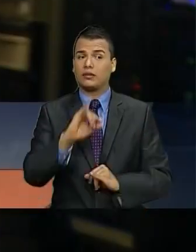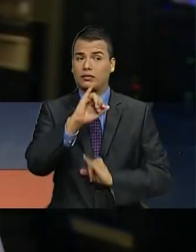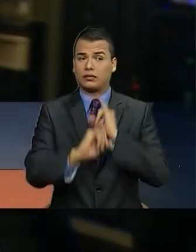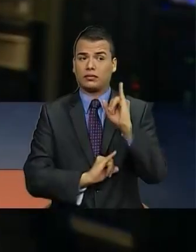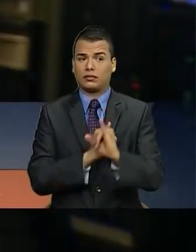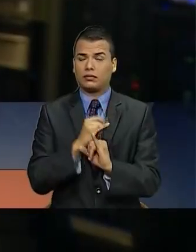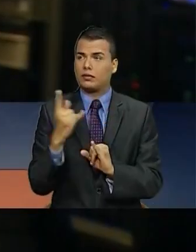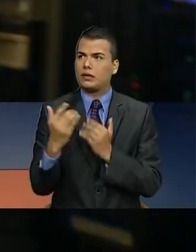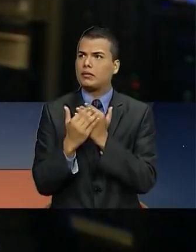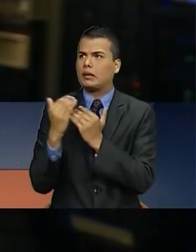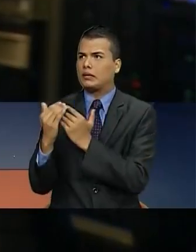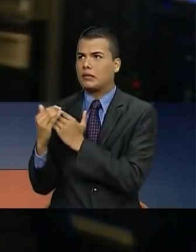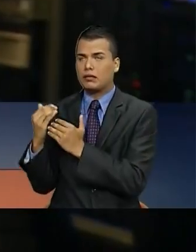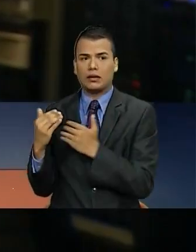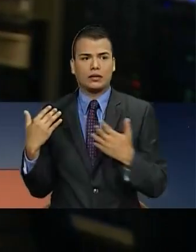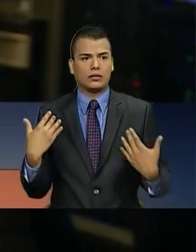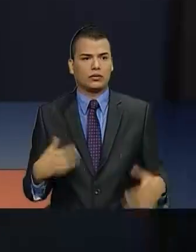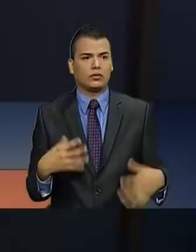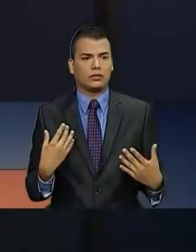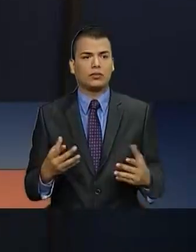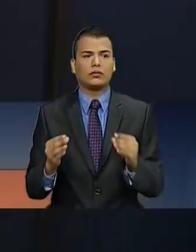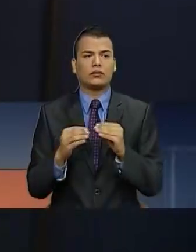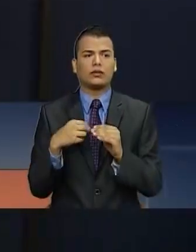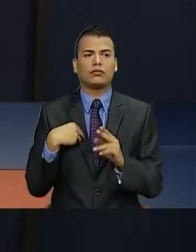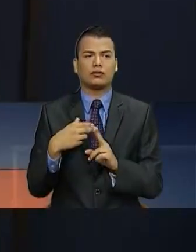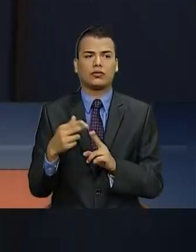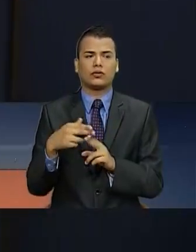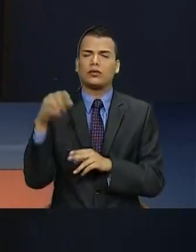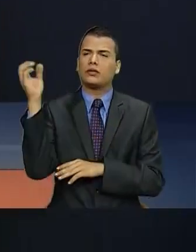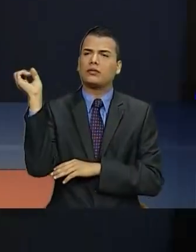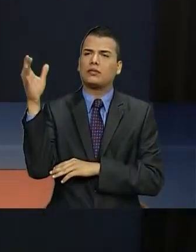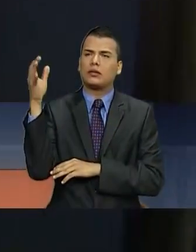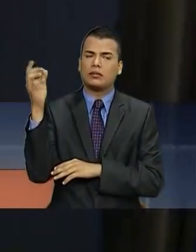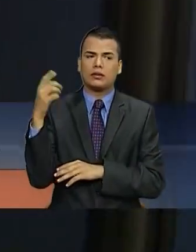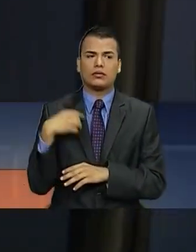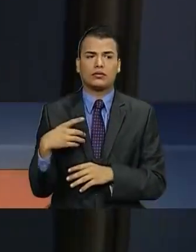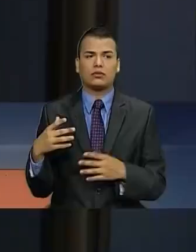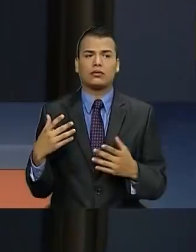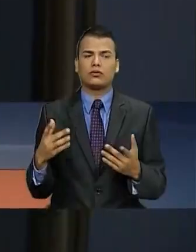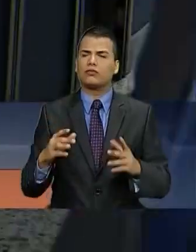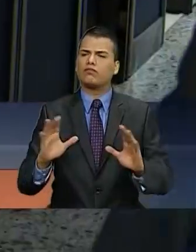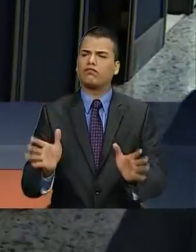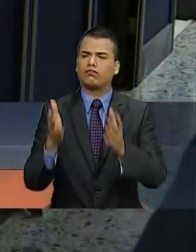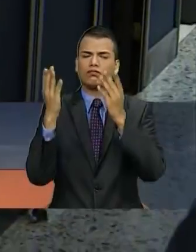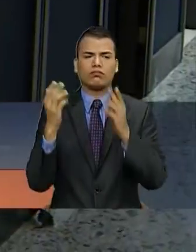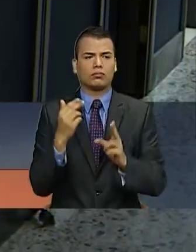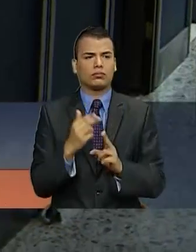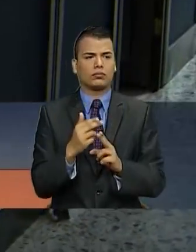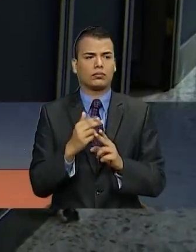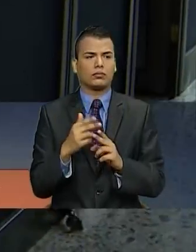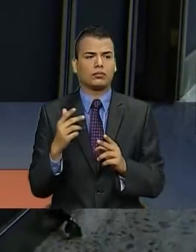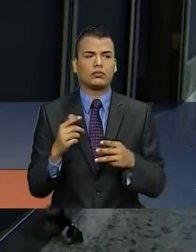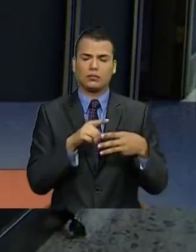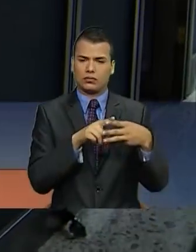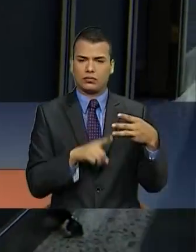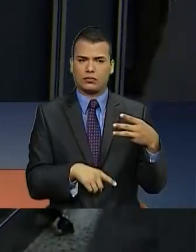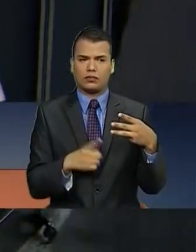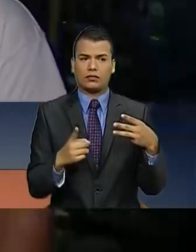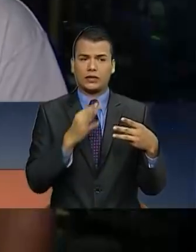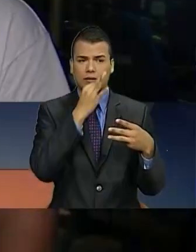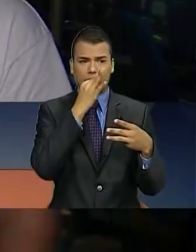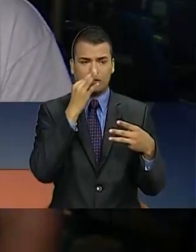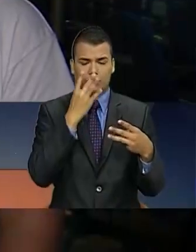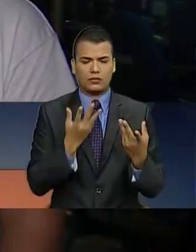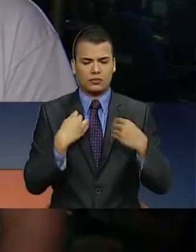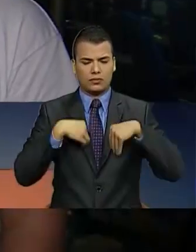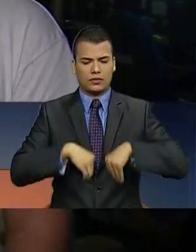internacionales. Voy a una conferencia motivacional que se llama 3 secretos para ser feliz.